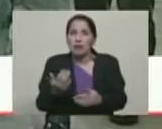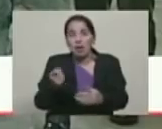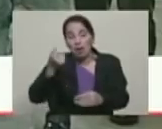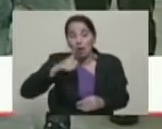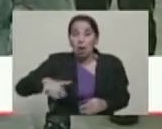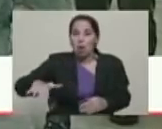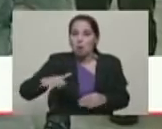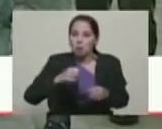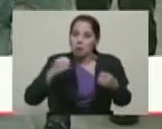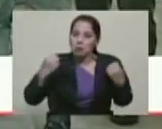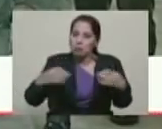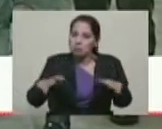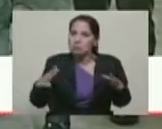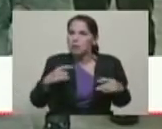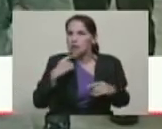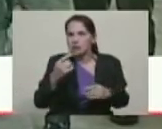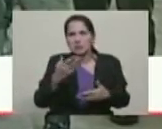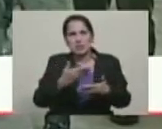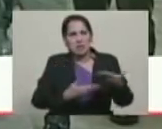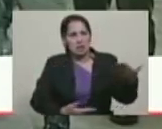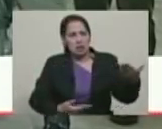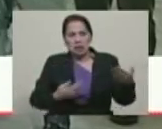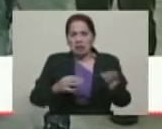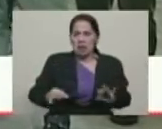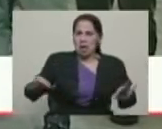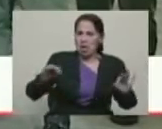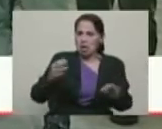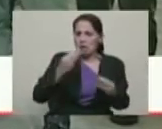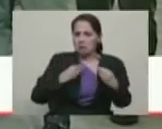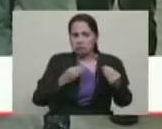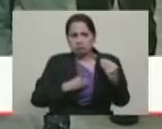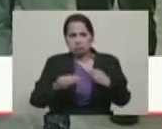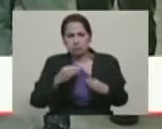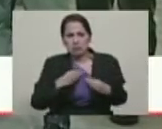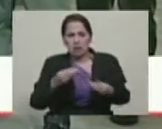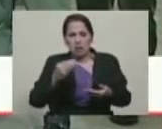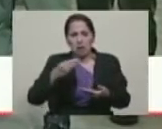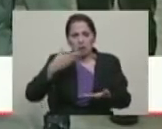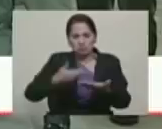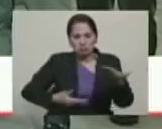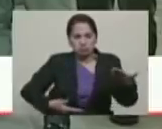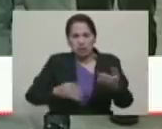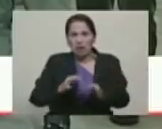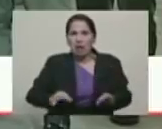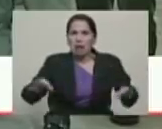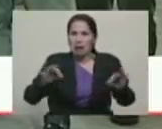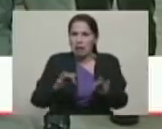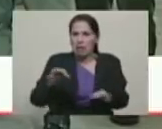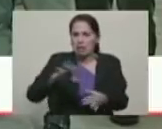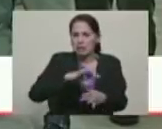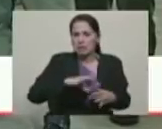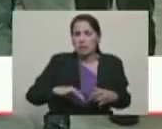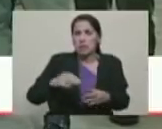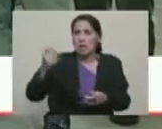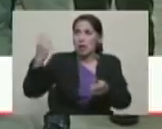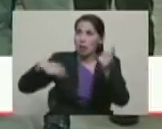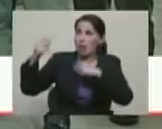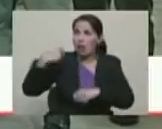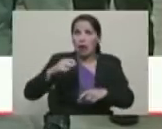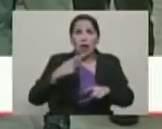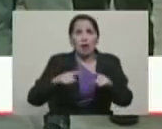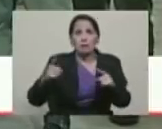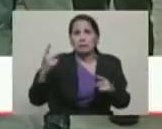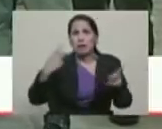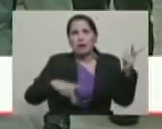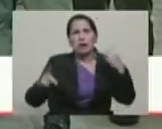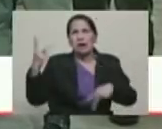burocracia. No, que no me ha llegado el memorándum. No, que el presidente no ha firmado el punto de cuenta. No, que no me ha llegado la semilla importada de Hawái. Que